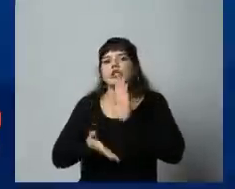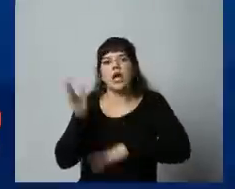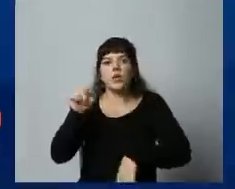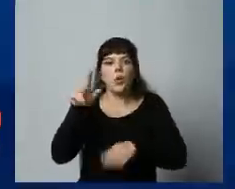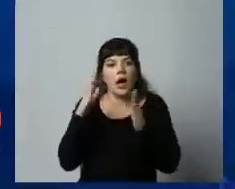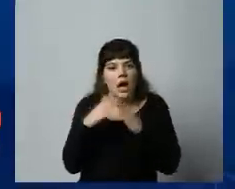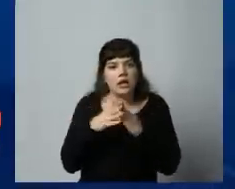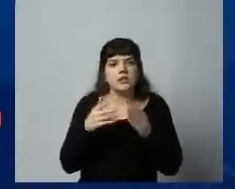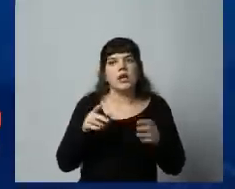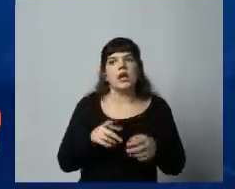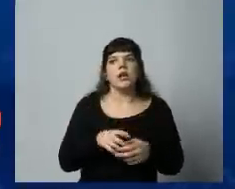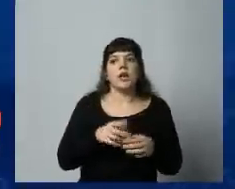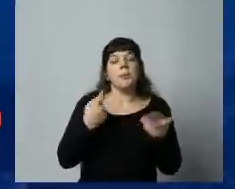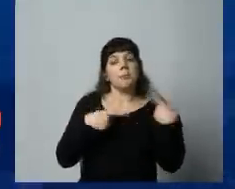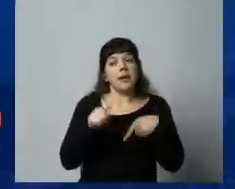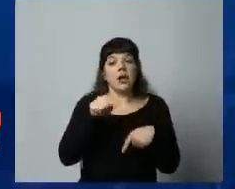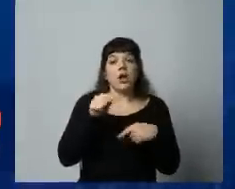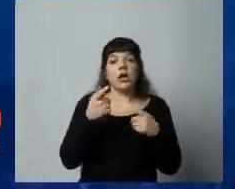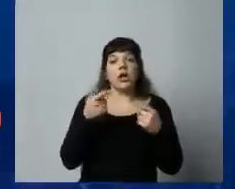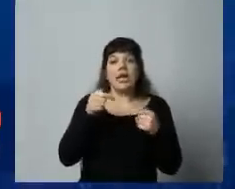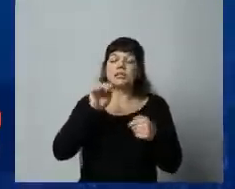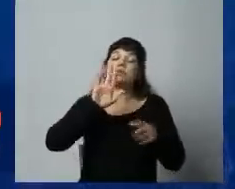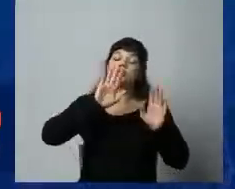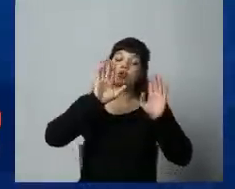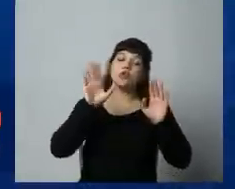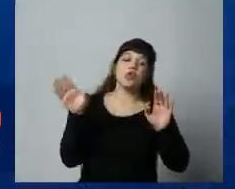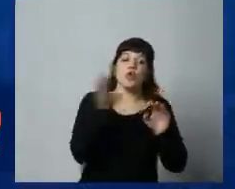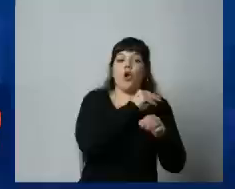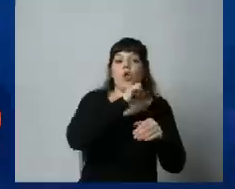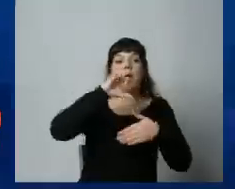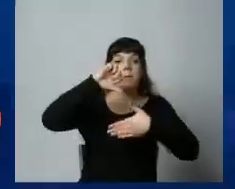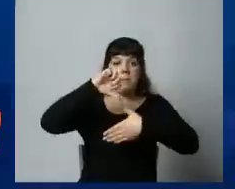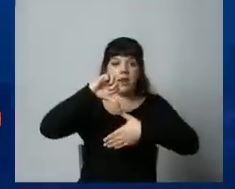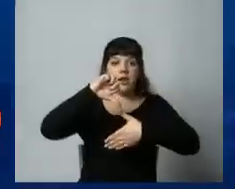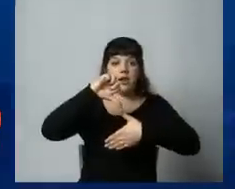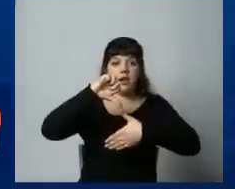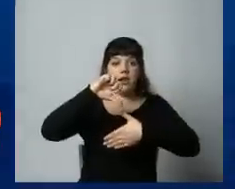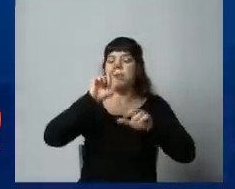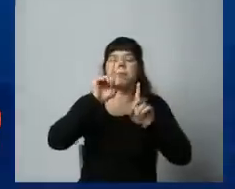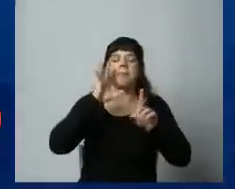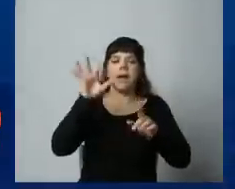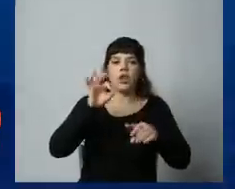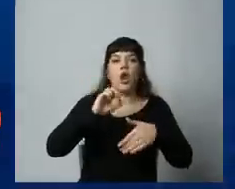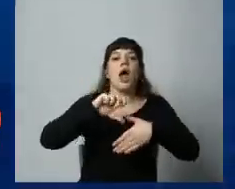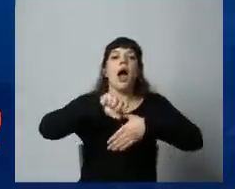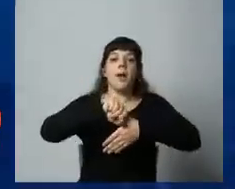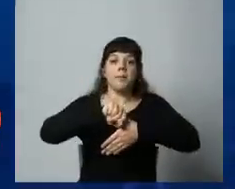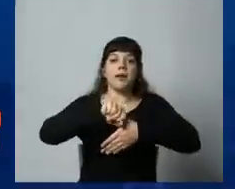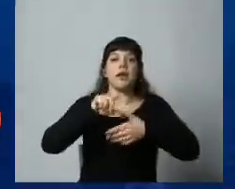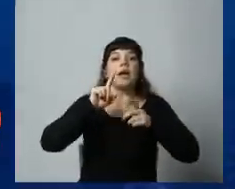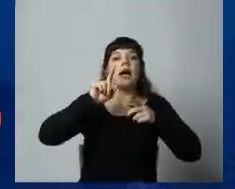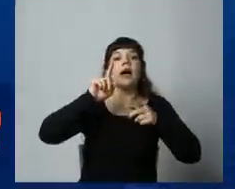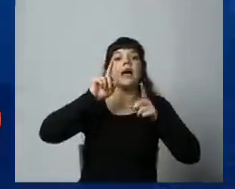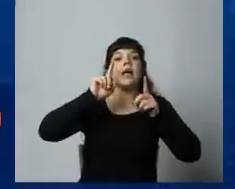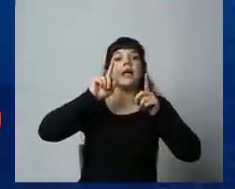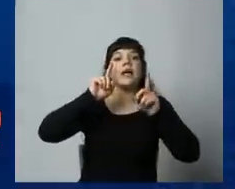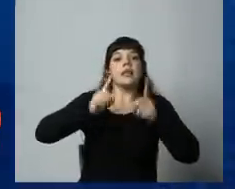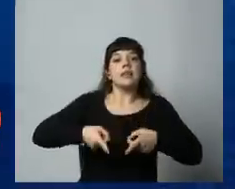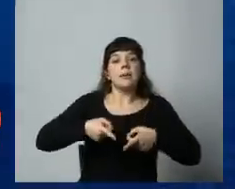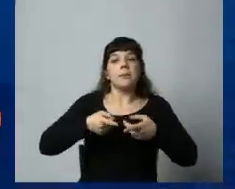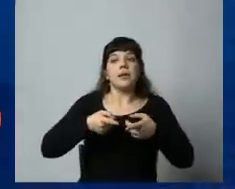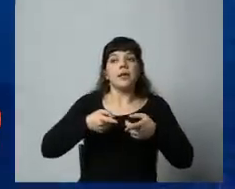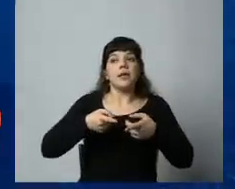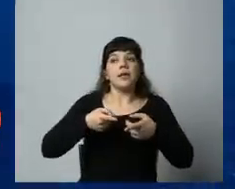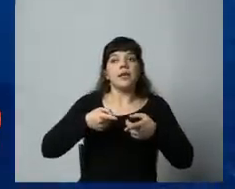índice agregado muestra por ejemplo en América esto es América Latina má más Perdón es América del Sur más México y tiene el